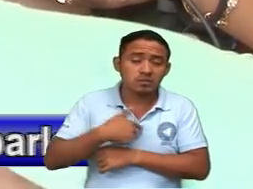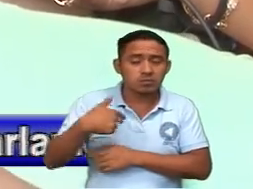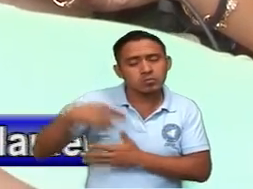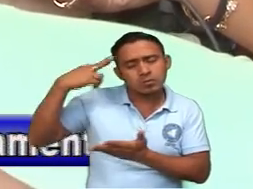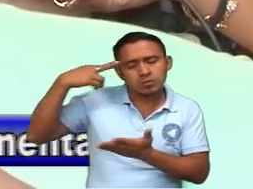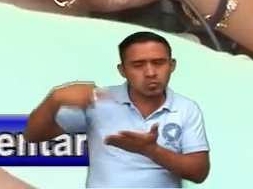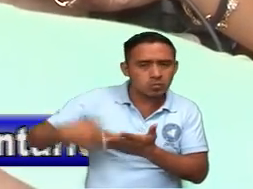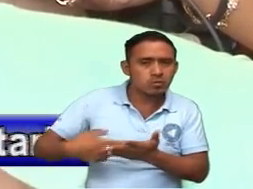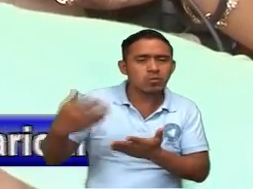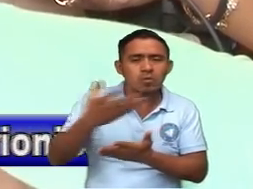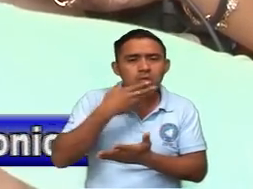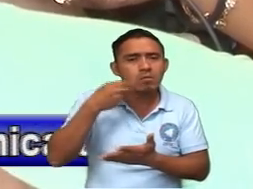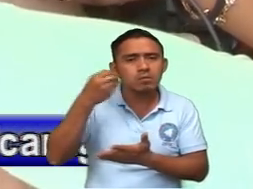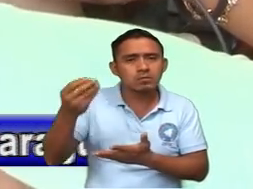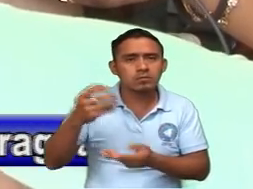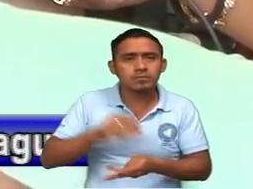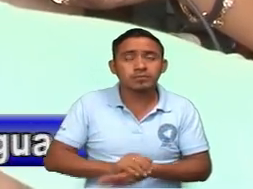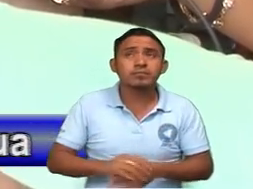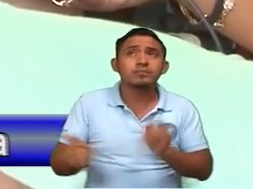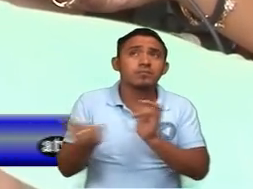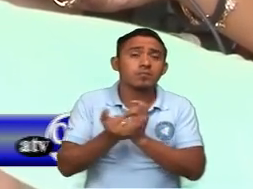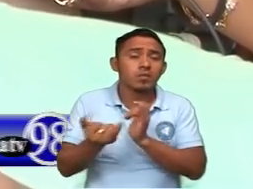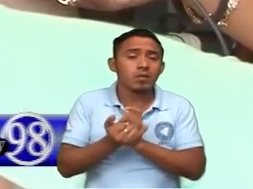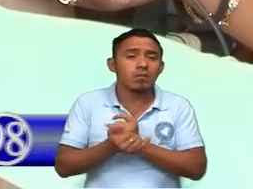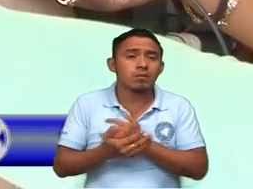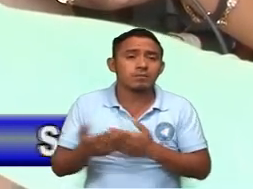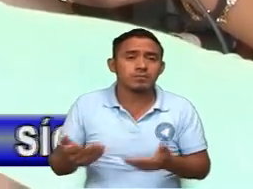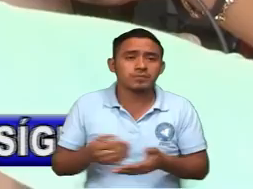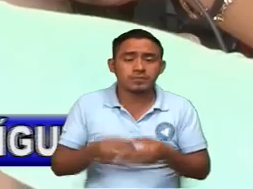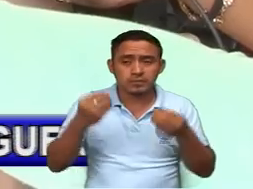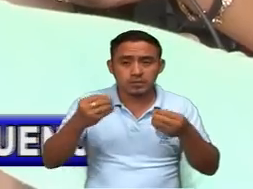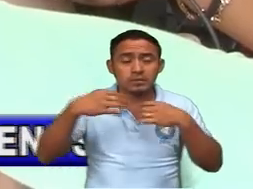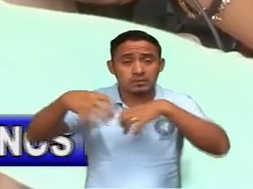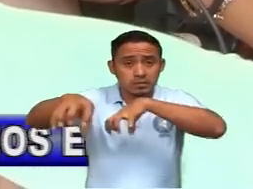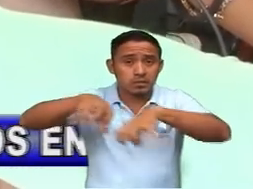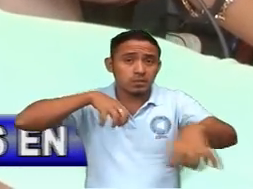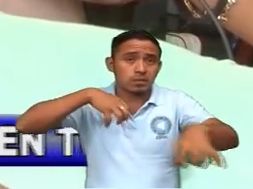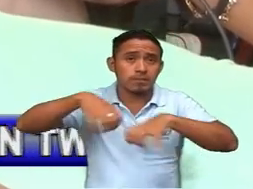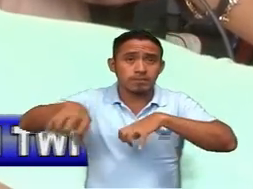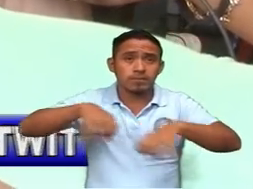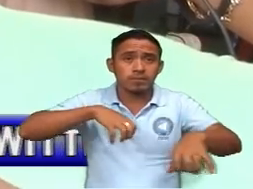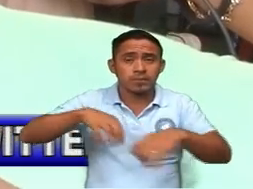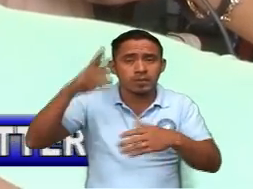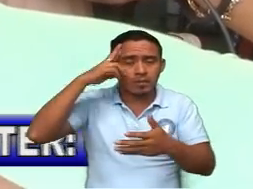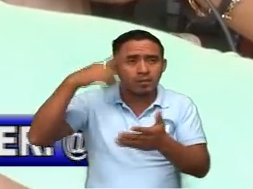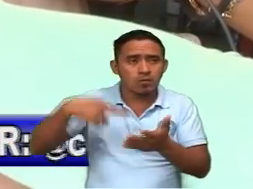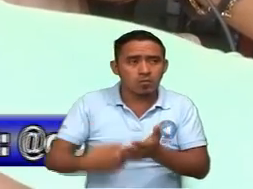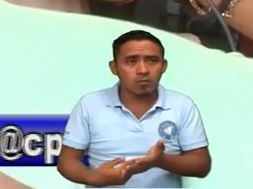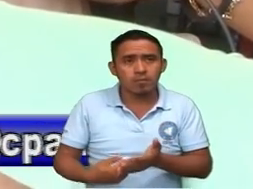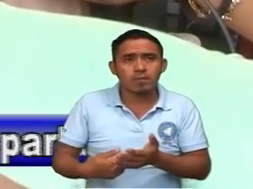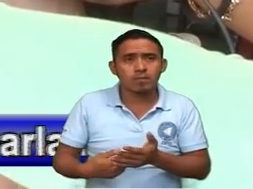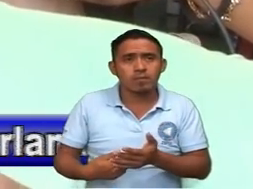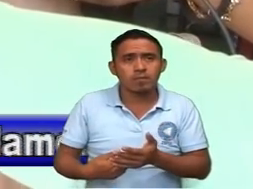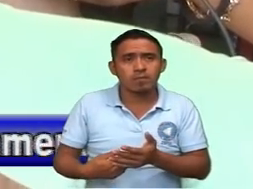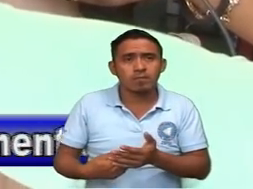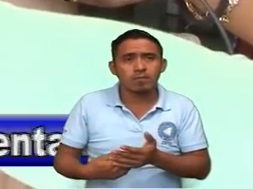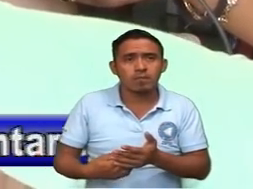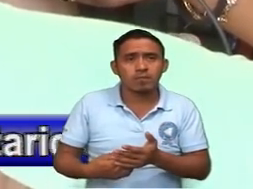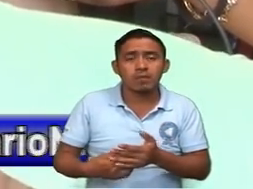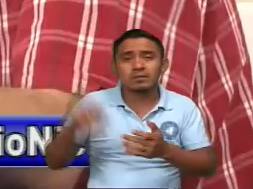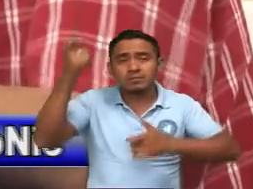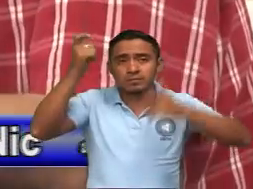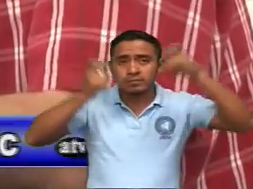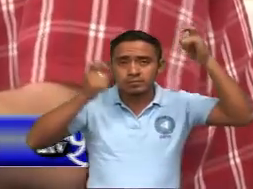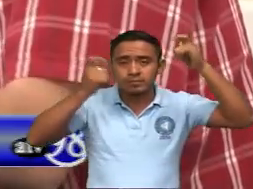dejó como juventud. De igual manera también tenemos una extensa jornada para conmemorar al general